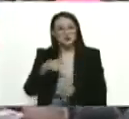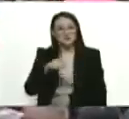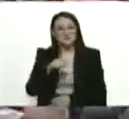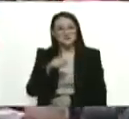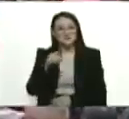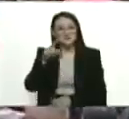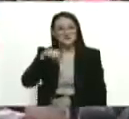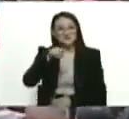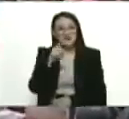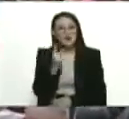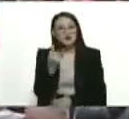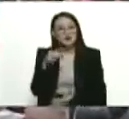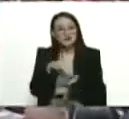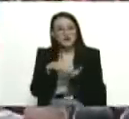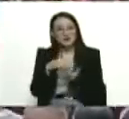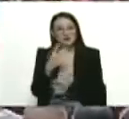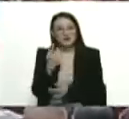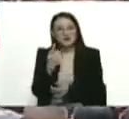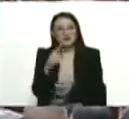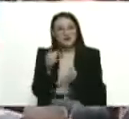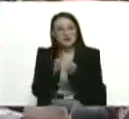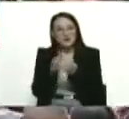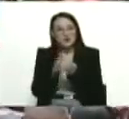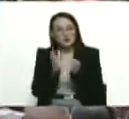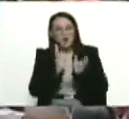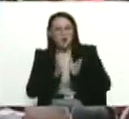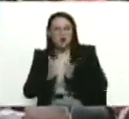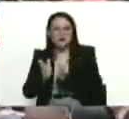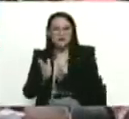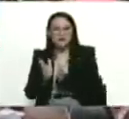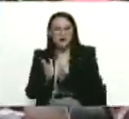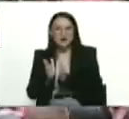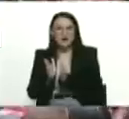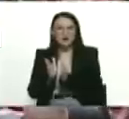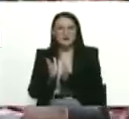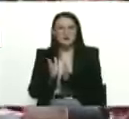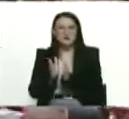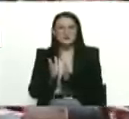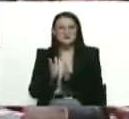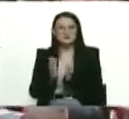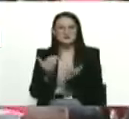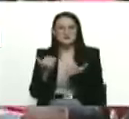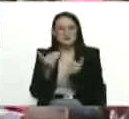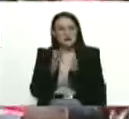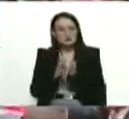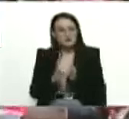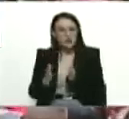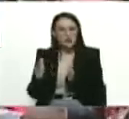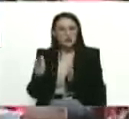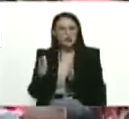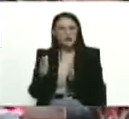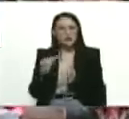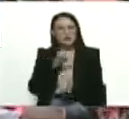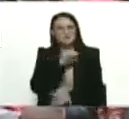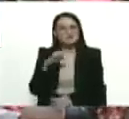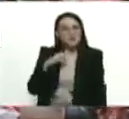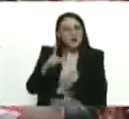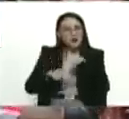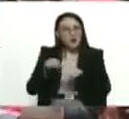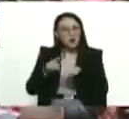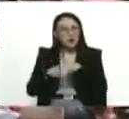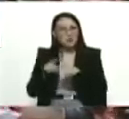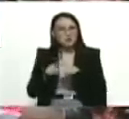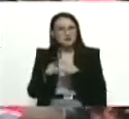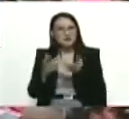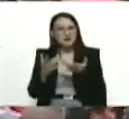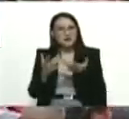no solo con Miranda, sino con un Guárico organizado, un Guárico que por encima de las individualidades va a